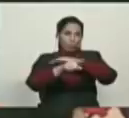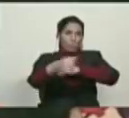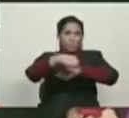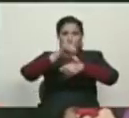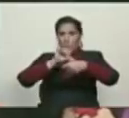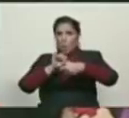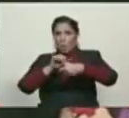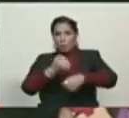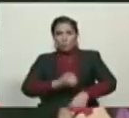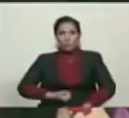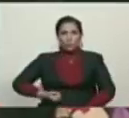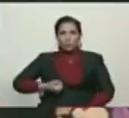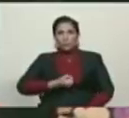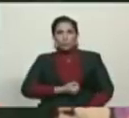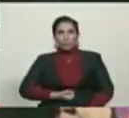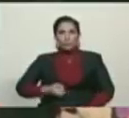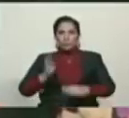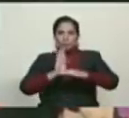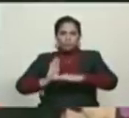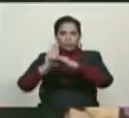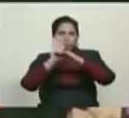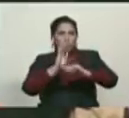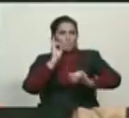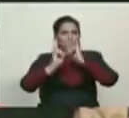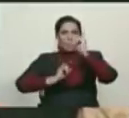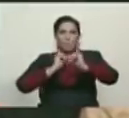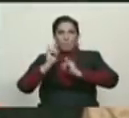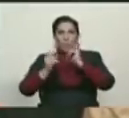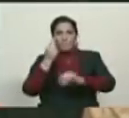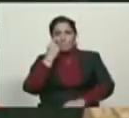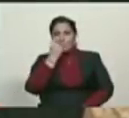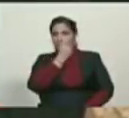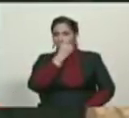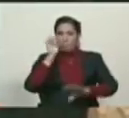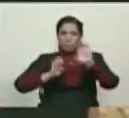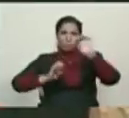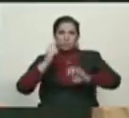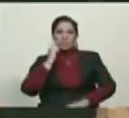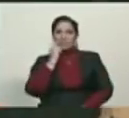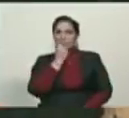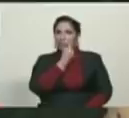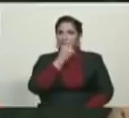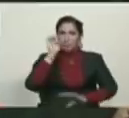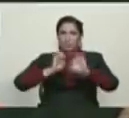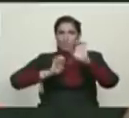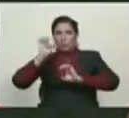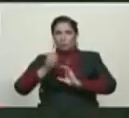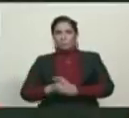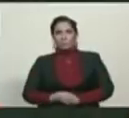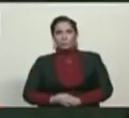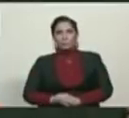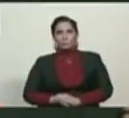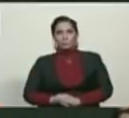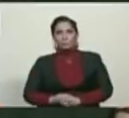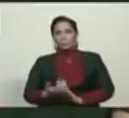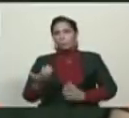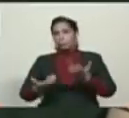de ultrasonido, incubadora, equipos médicos de oftalmología y odontología. Criminal lo que